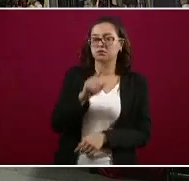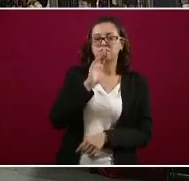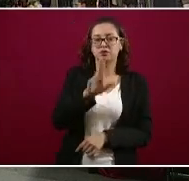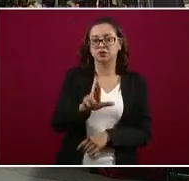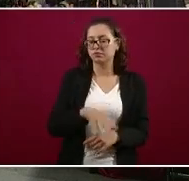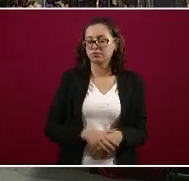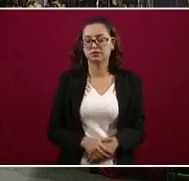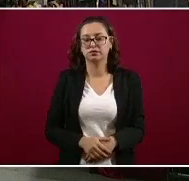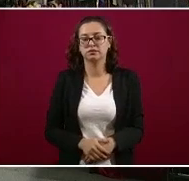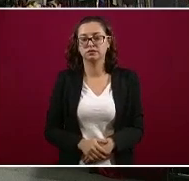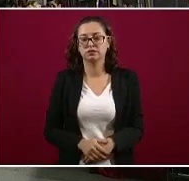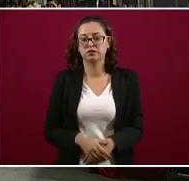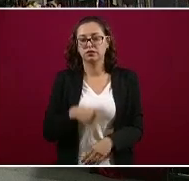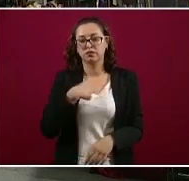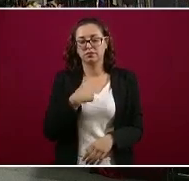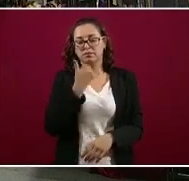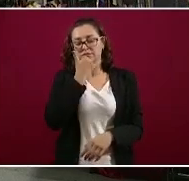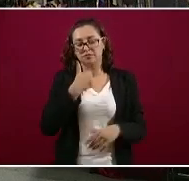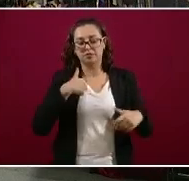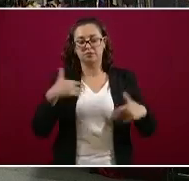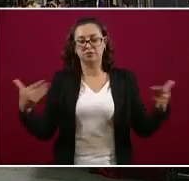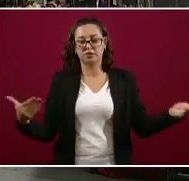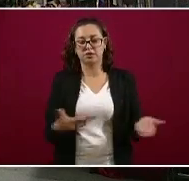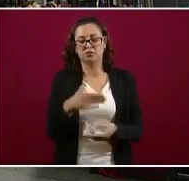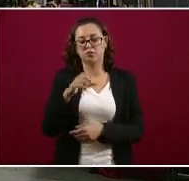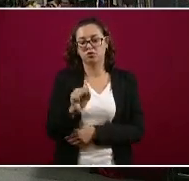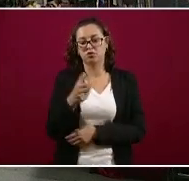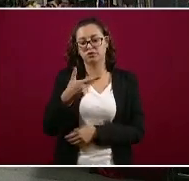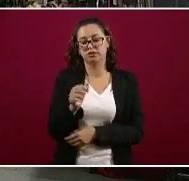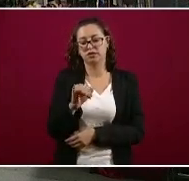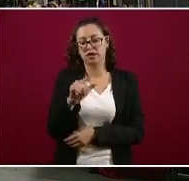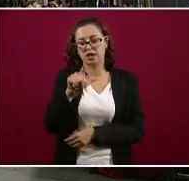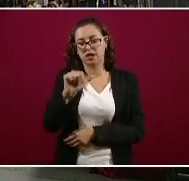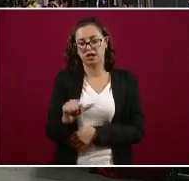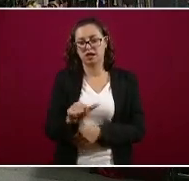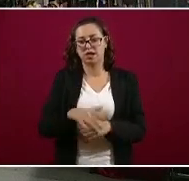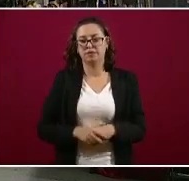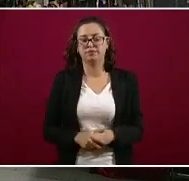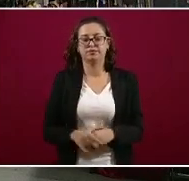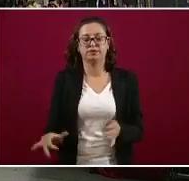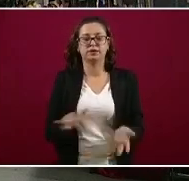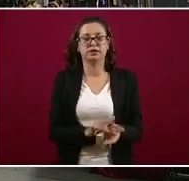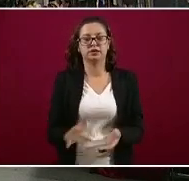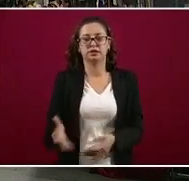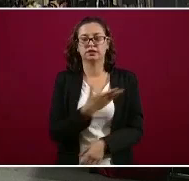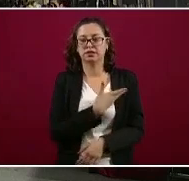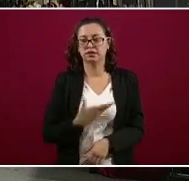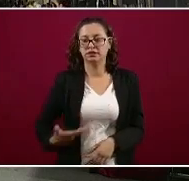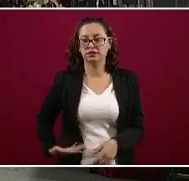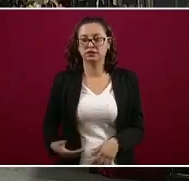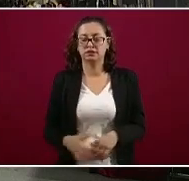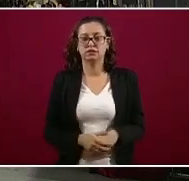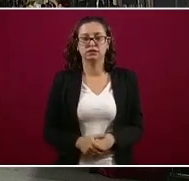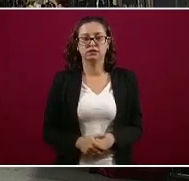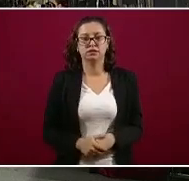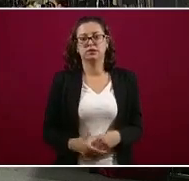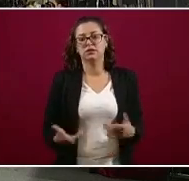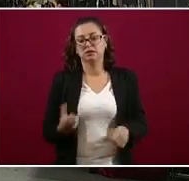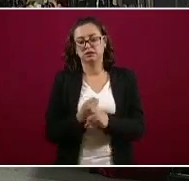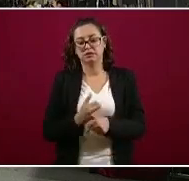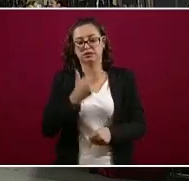perdón no me presente ella y la rosa gel del grupo geely gracias señor presidente de la secretaría de agricultura